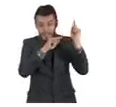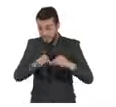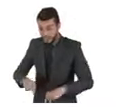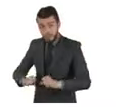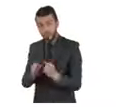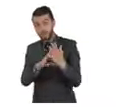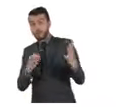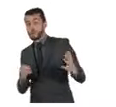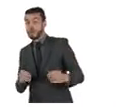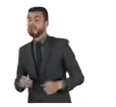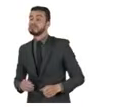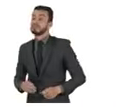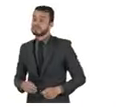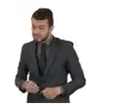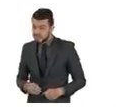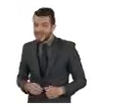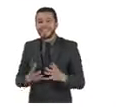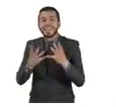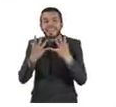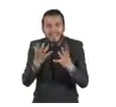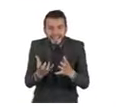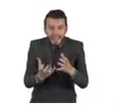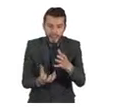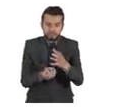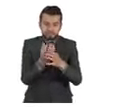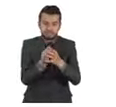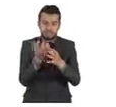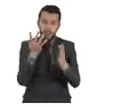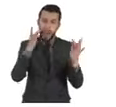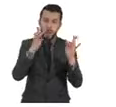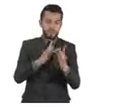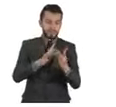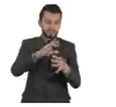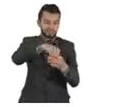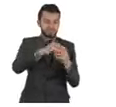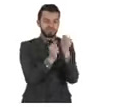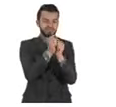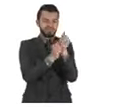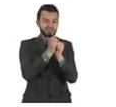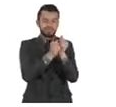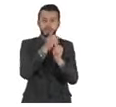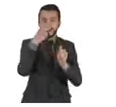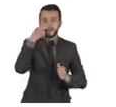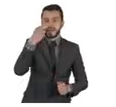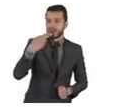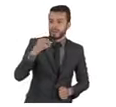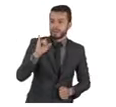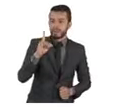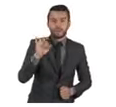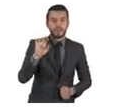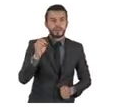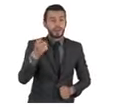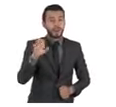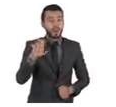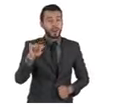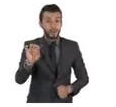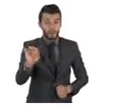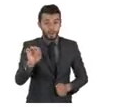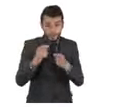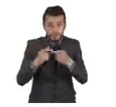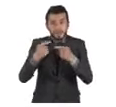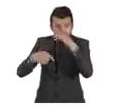un combustible limpio, particularmente que mueva los camiones. Cuando miramos las estadísticas de contaminación y de la huella de